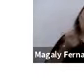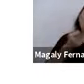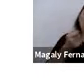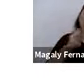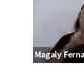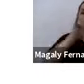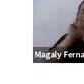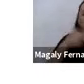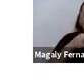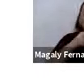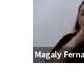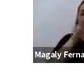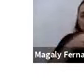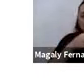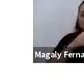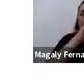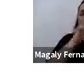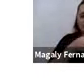las